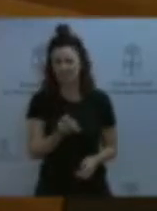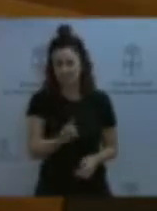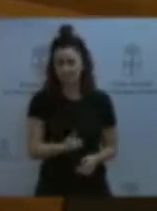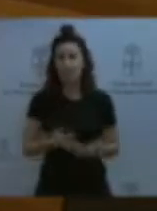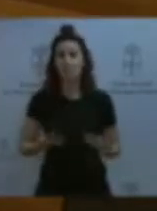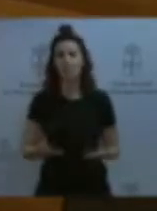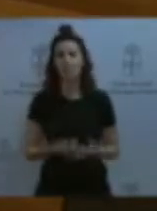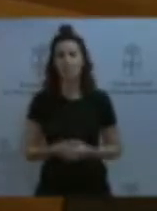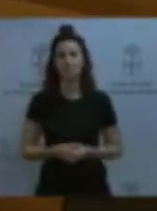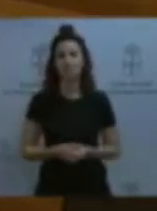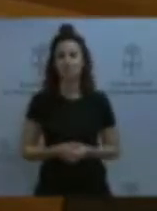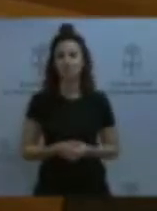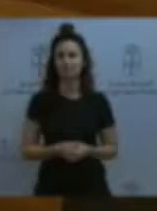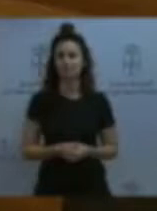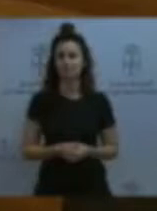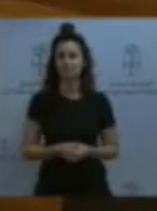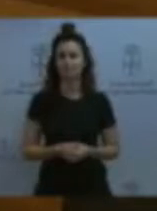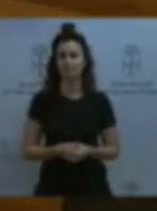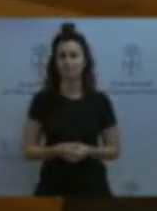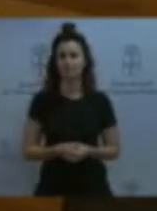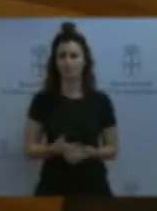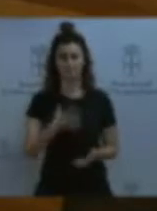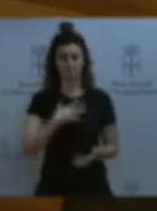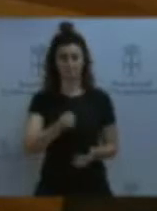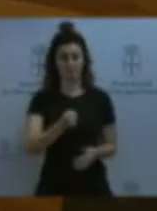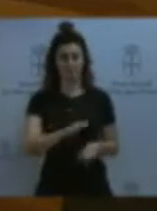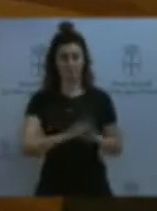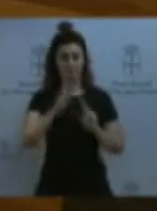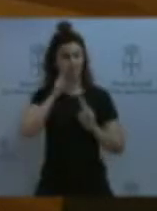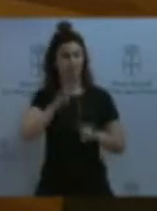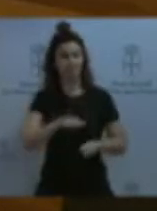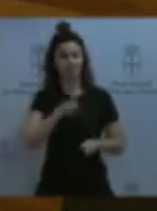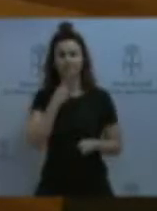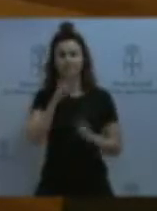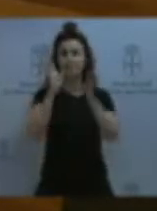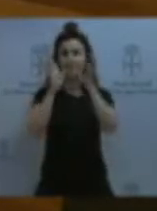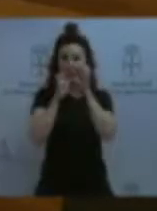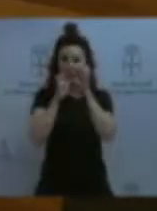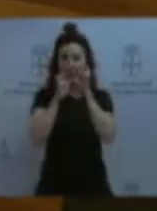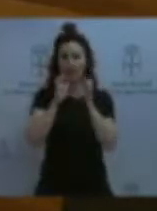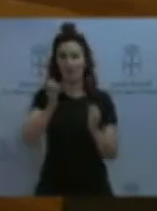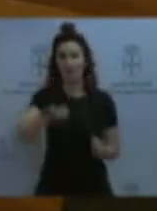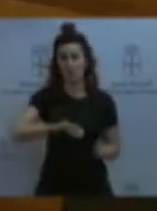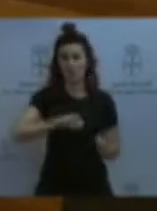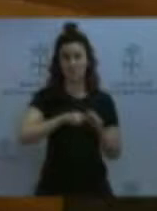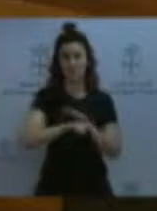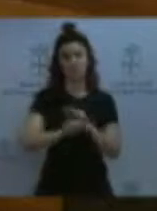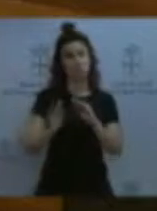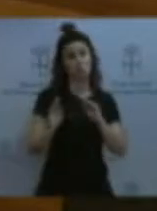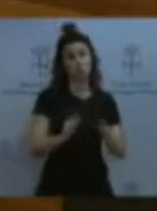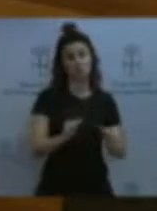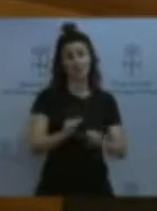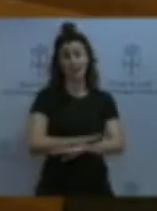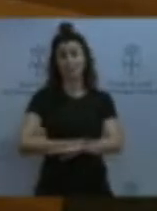de reconocer el desastre de gestión del ayuntamiento y de la su administración. Y no solo por las